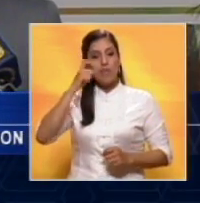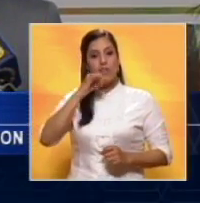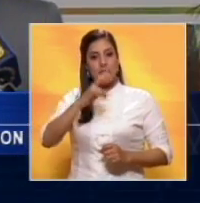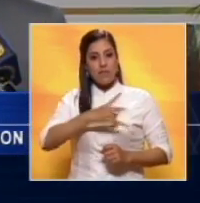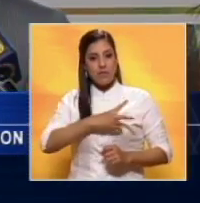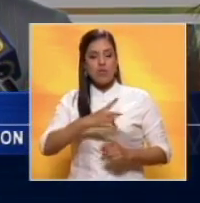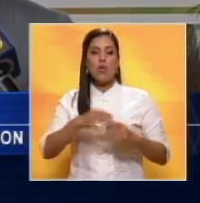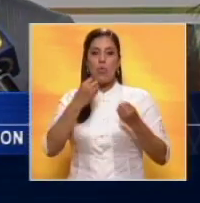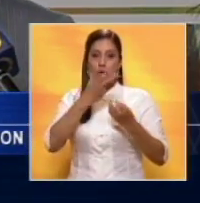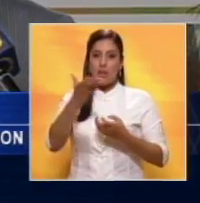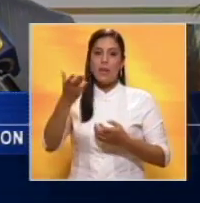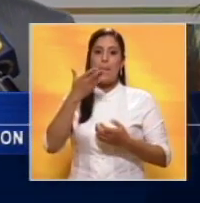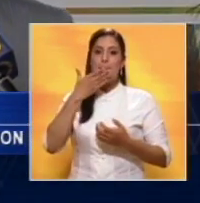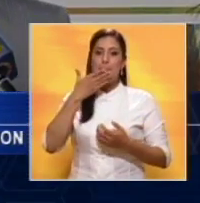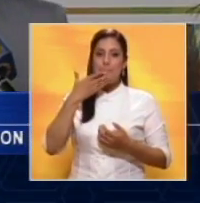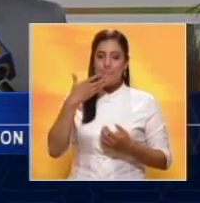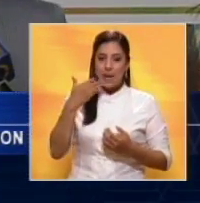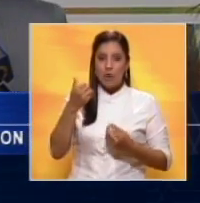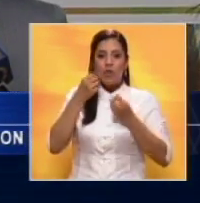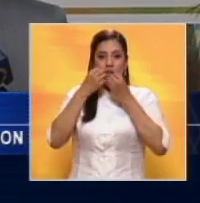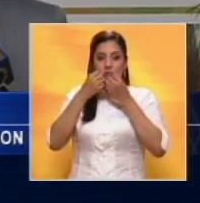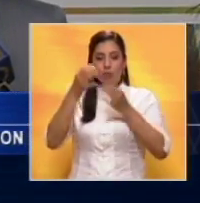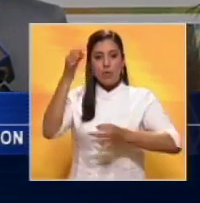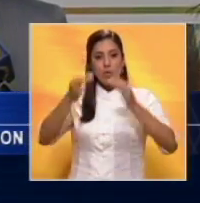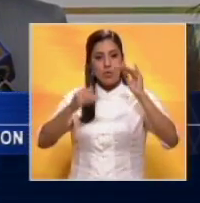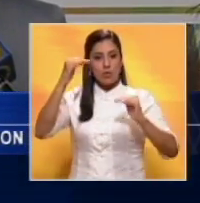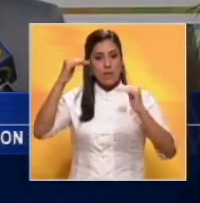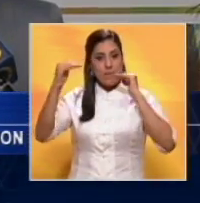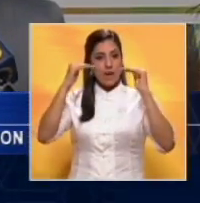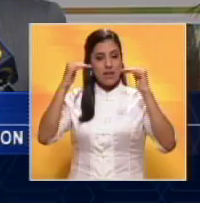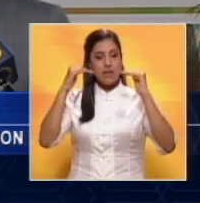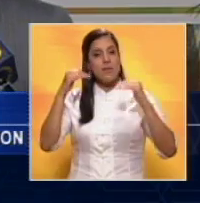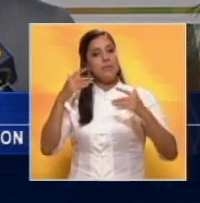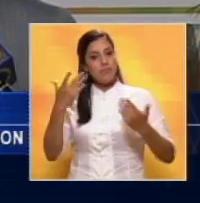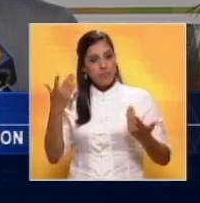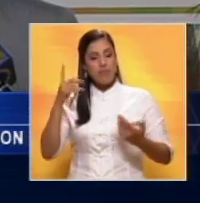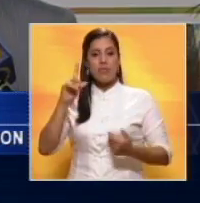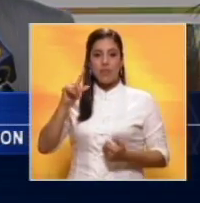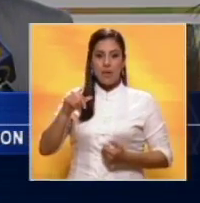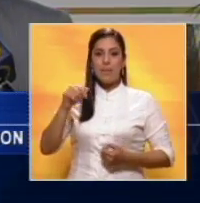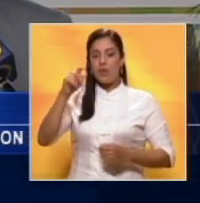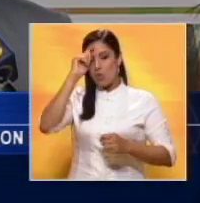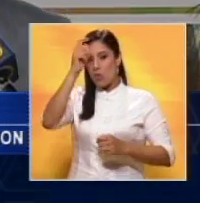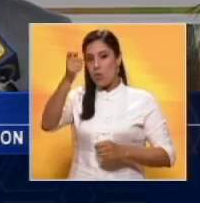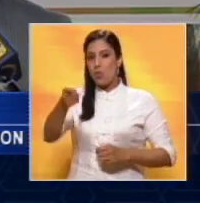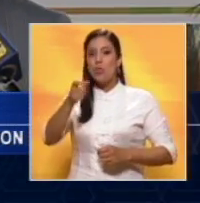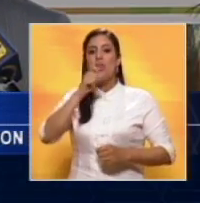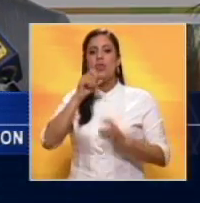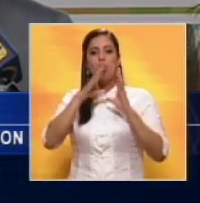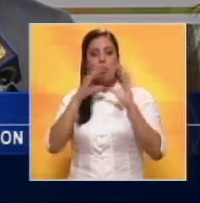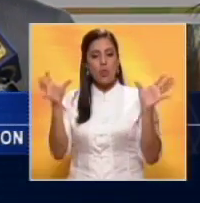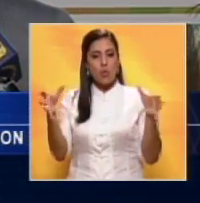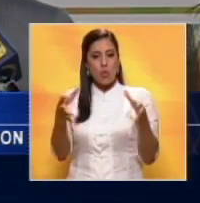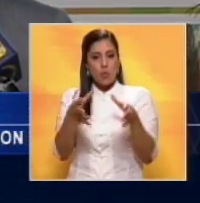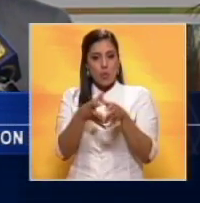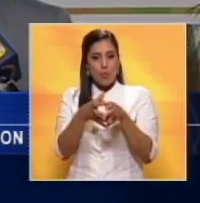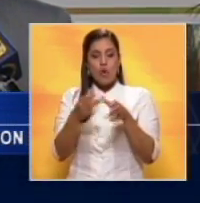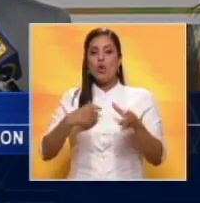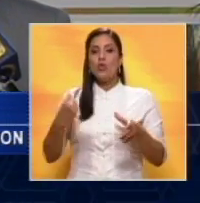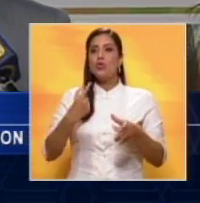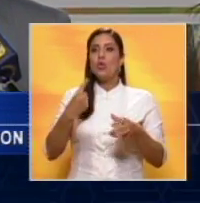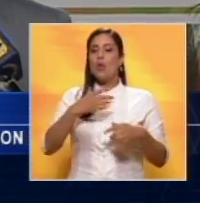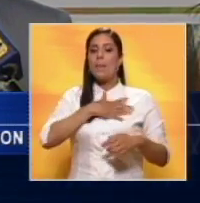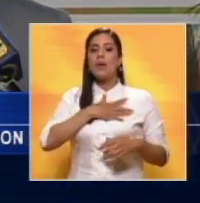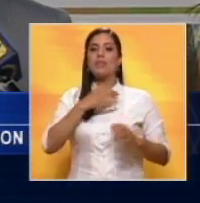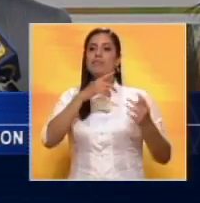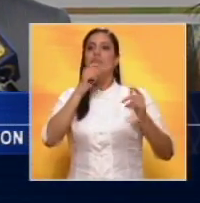Noticiero Venevisión para llevarles a todos ustedes información justa y balanceada, y también un reconocimiento a todo un equipo, no solamente a